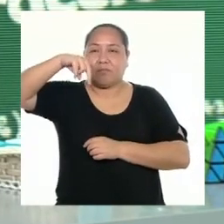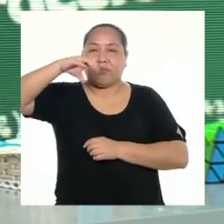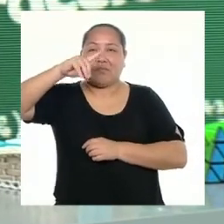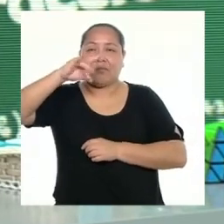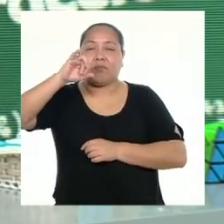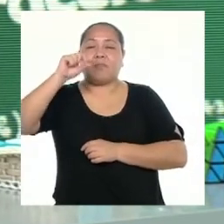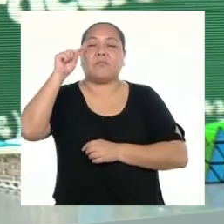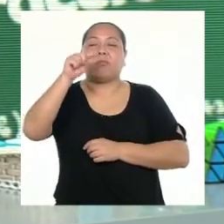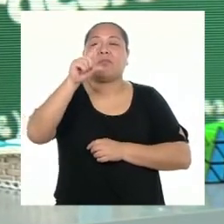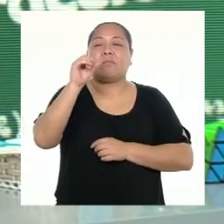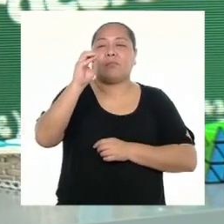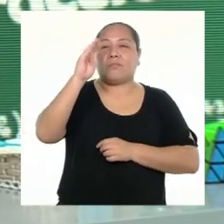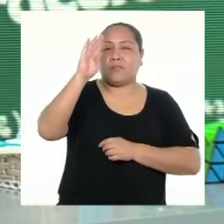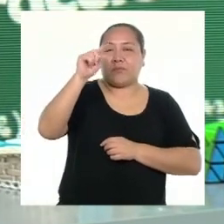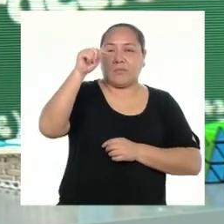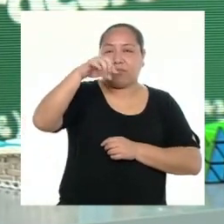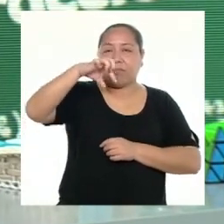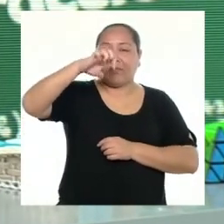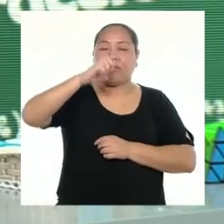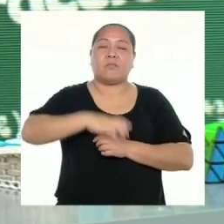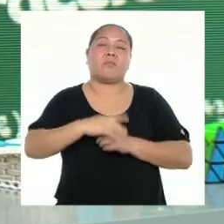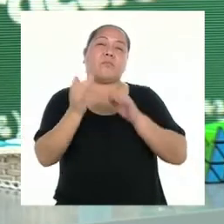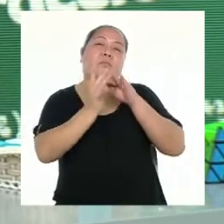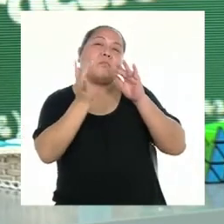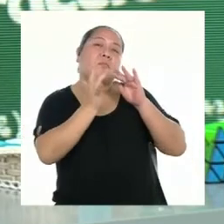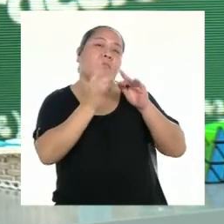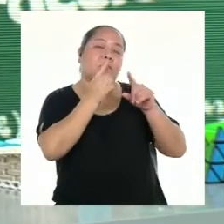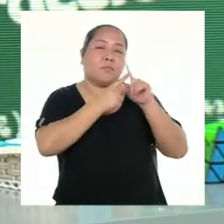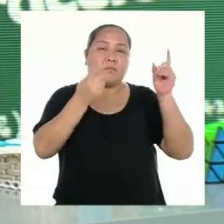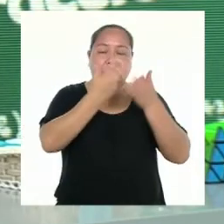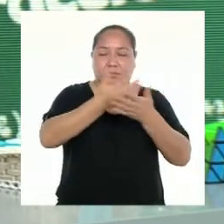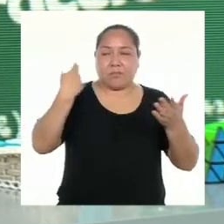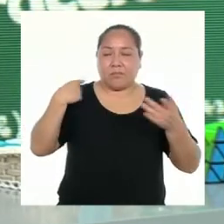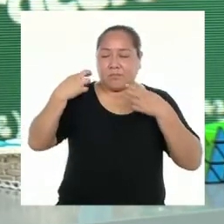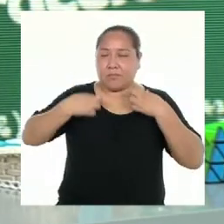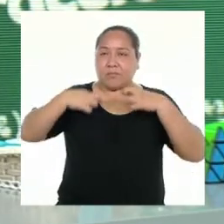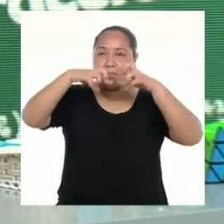tercero@minedu.gov.pe y déjennos su correo de contacto. Pero antes, pídanle